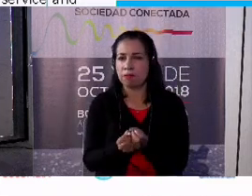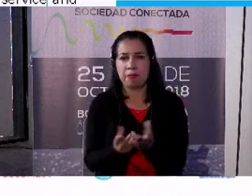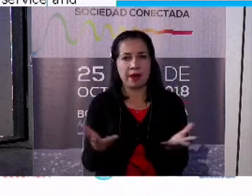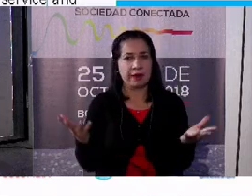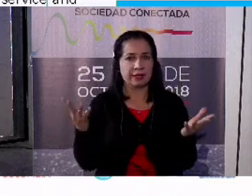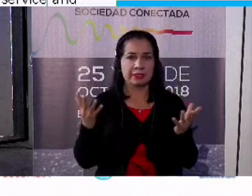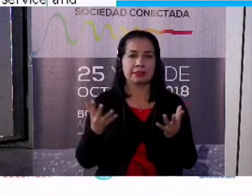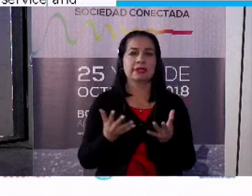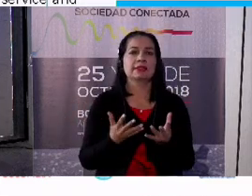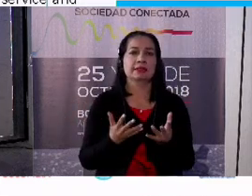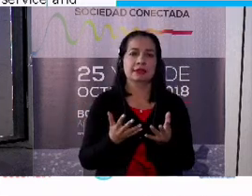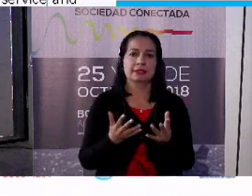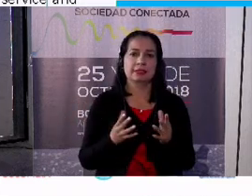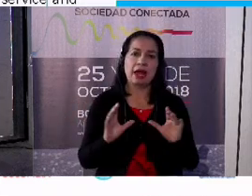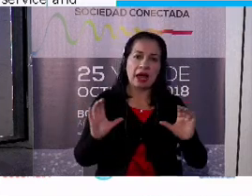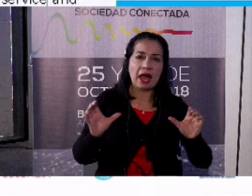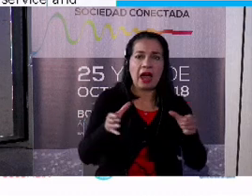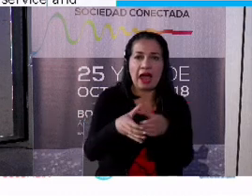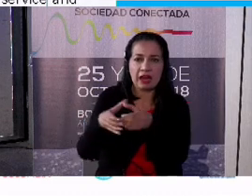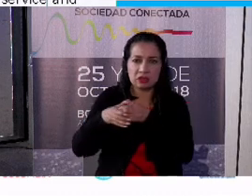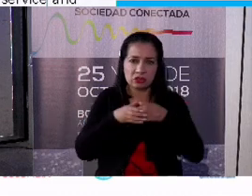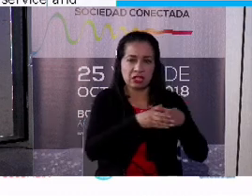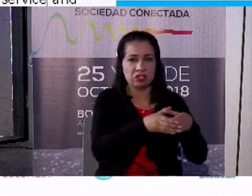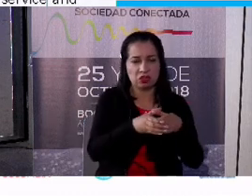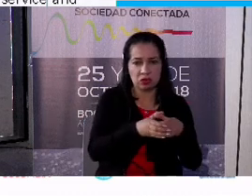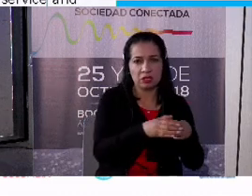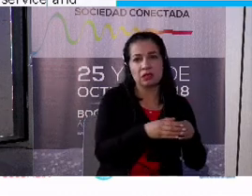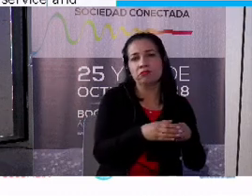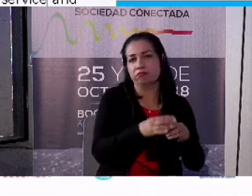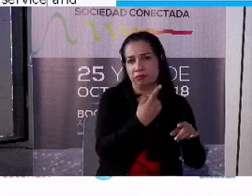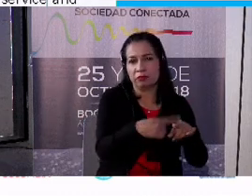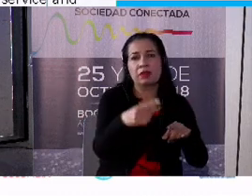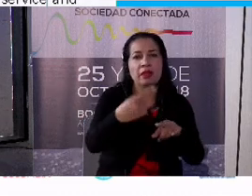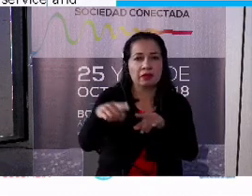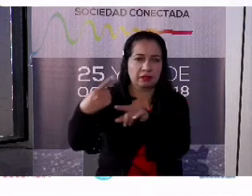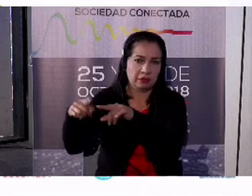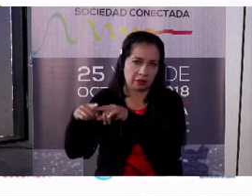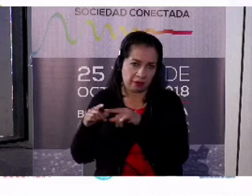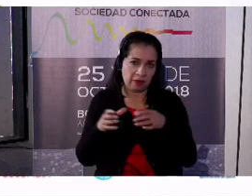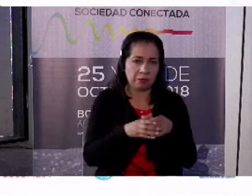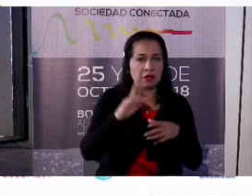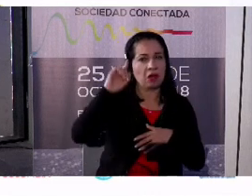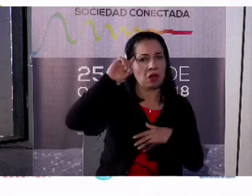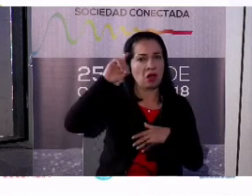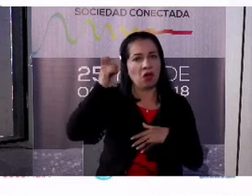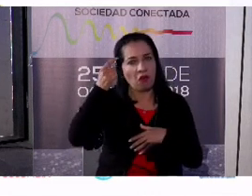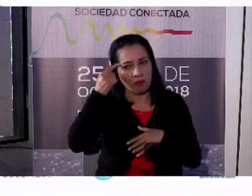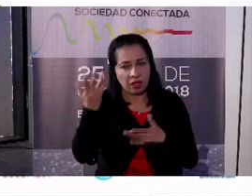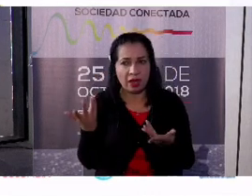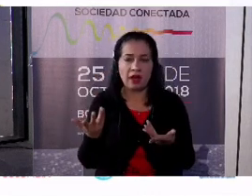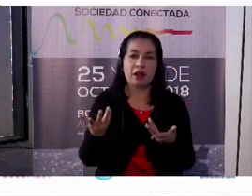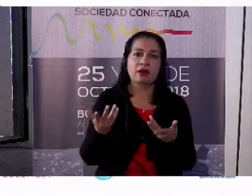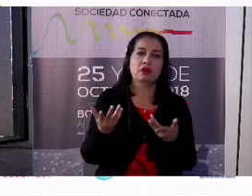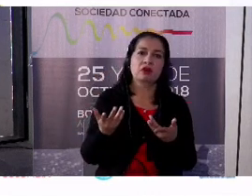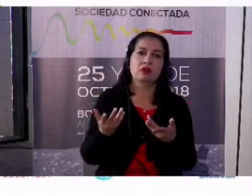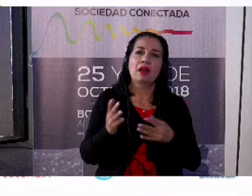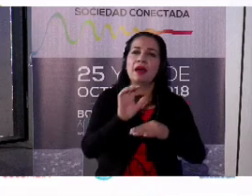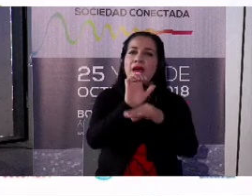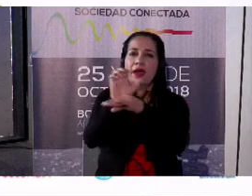varias asociaciones o sociedades con el gobierno o con agencias